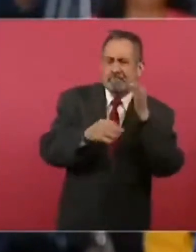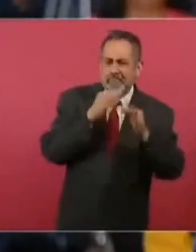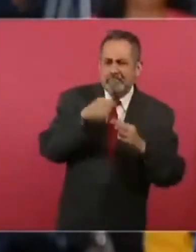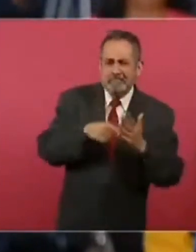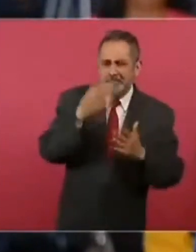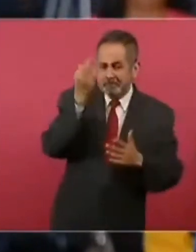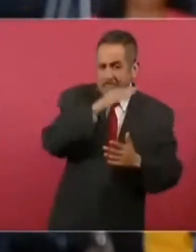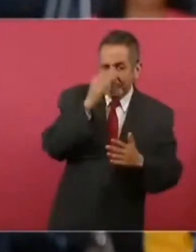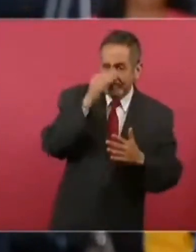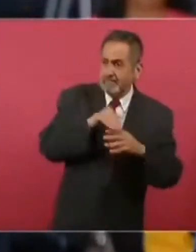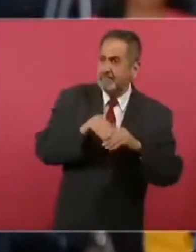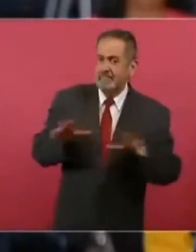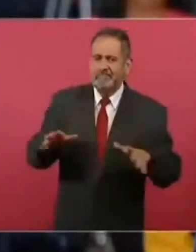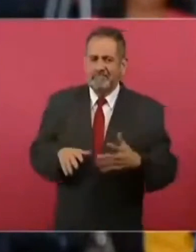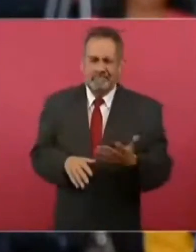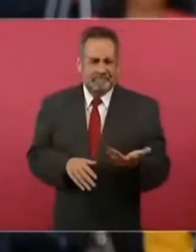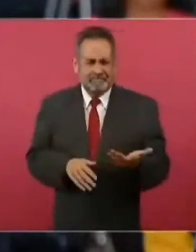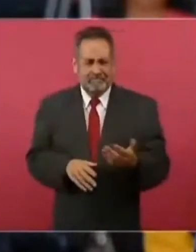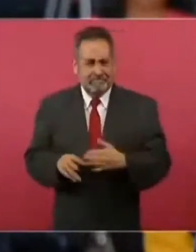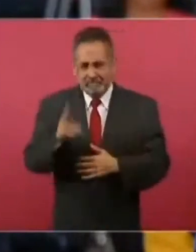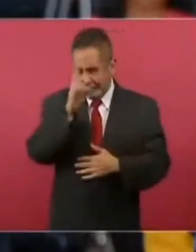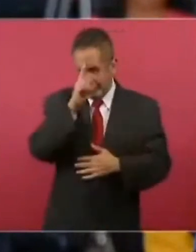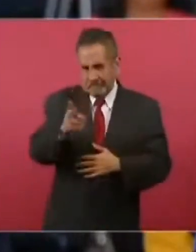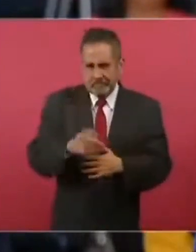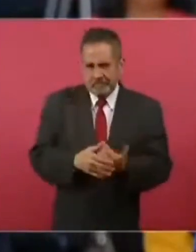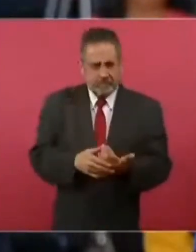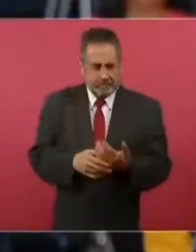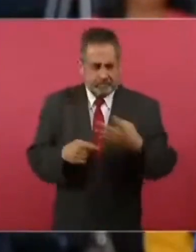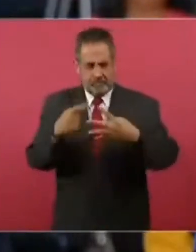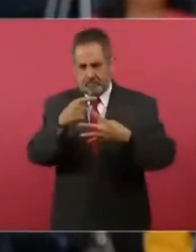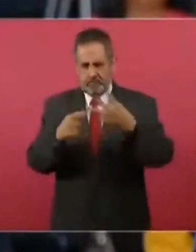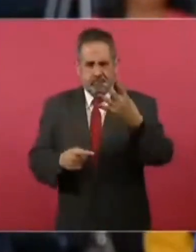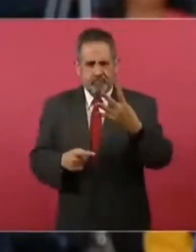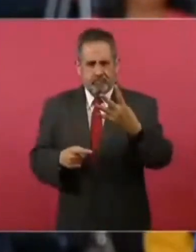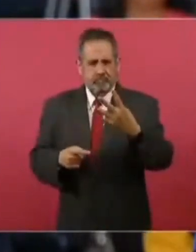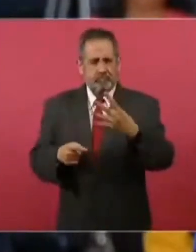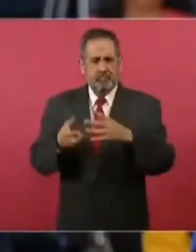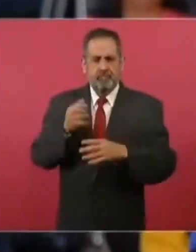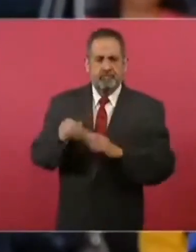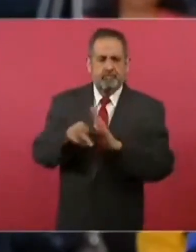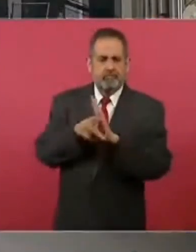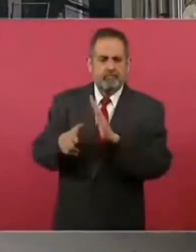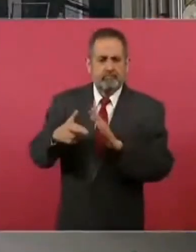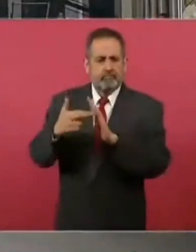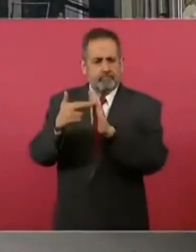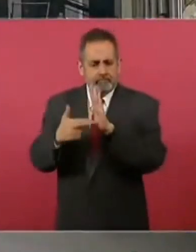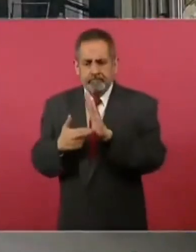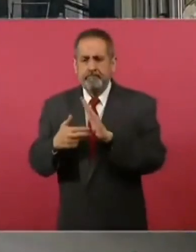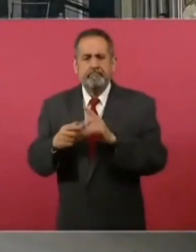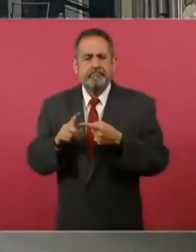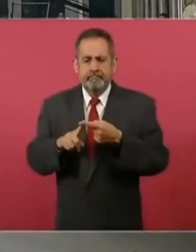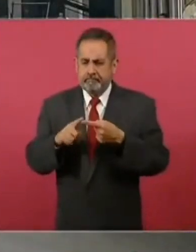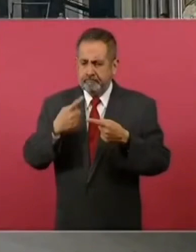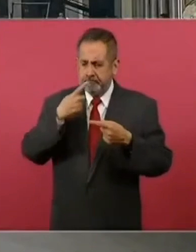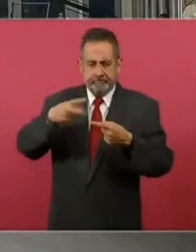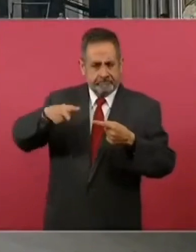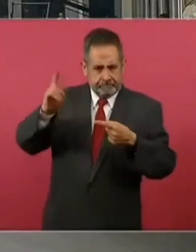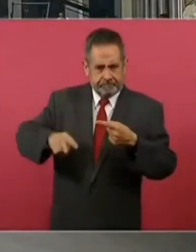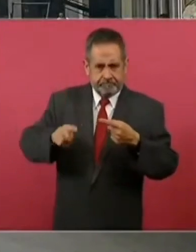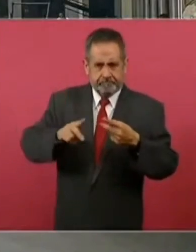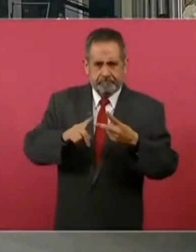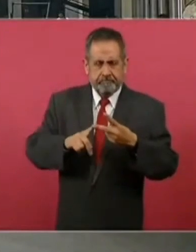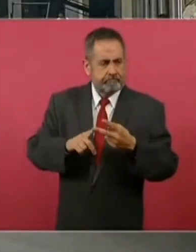periodístico, y está prohibido porque esto se aleja de los 4 principios rectores del periodismo, que es buscar la verdad,